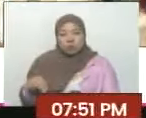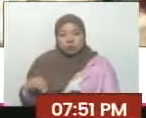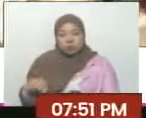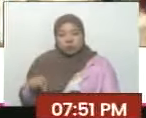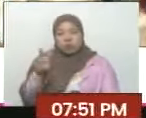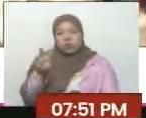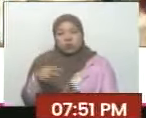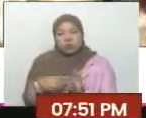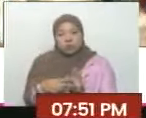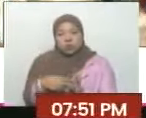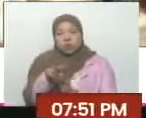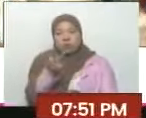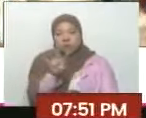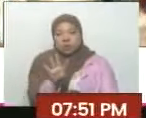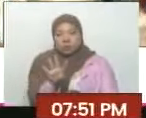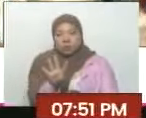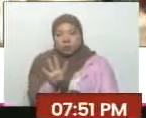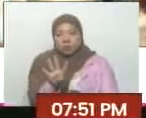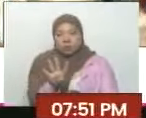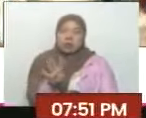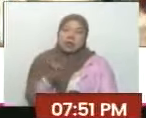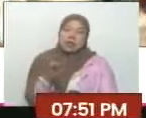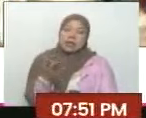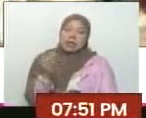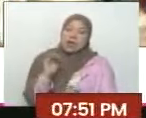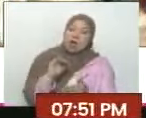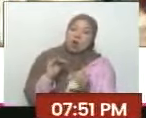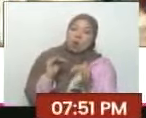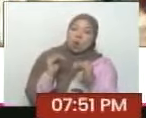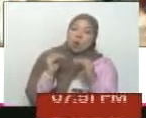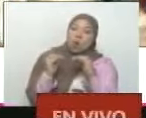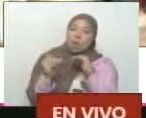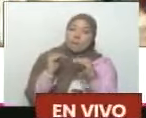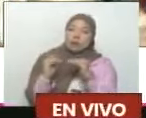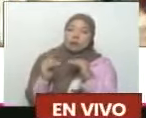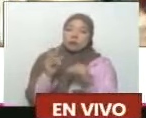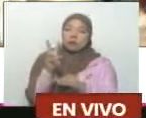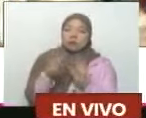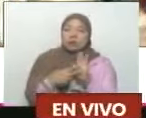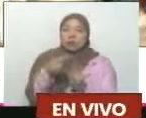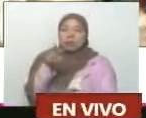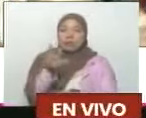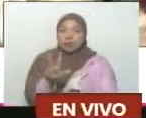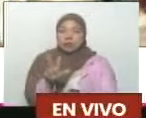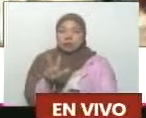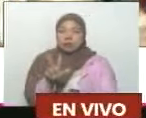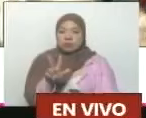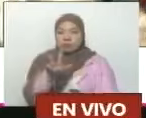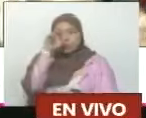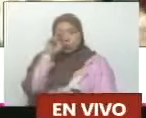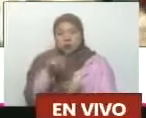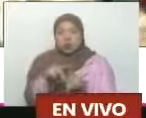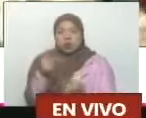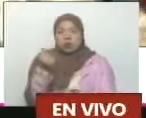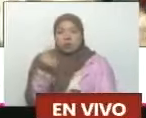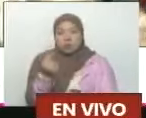año 2024, en comparación con junio del año 2023, hemos logrado